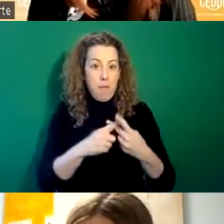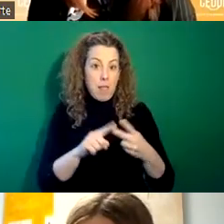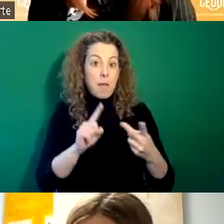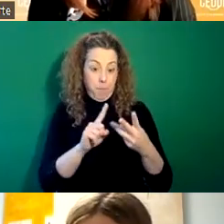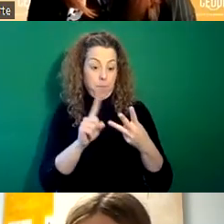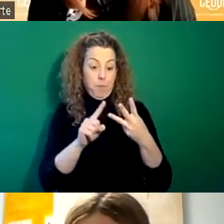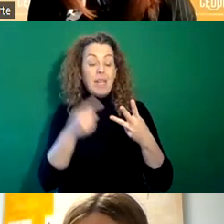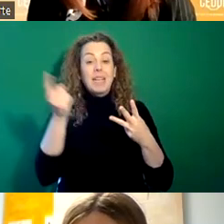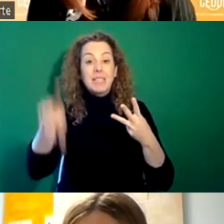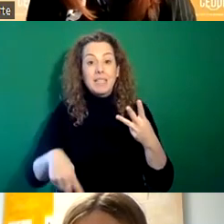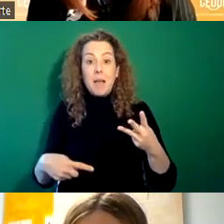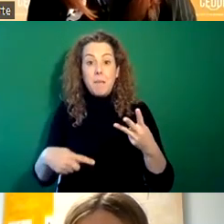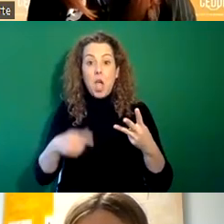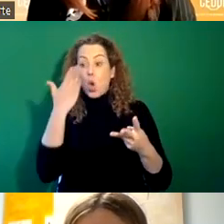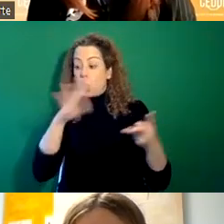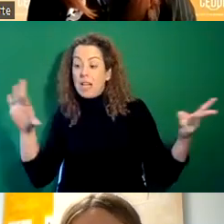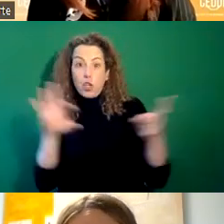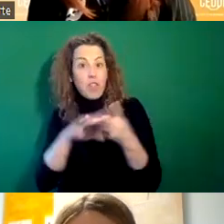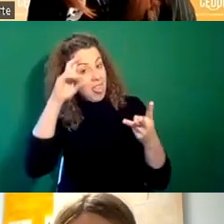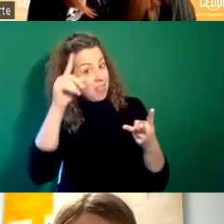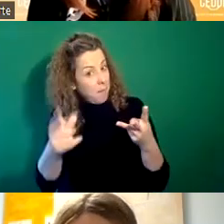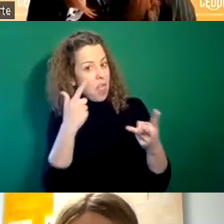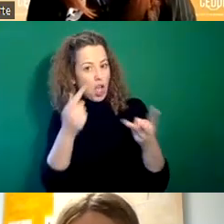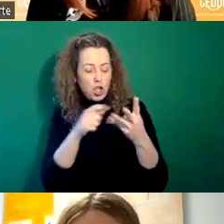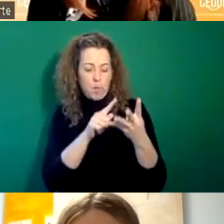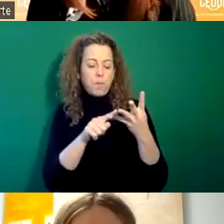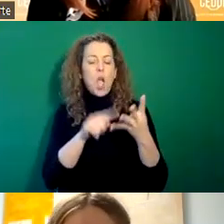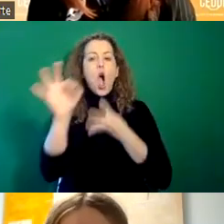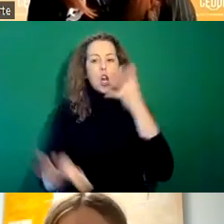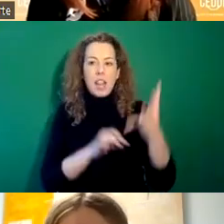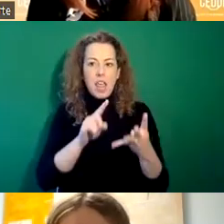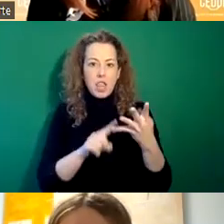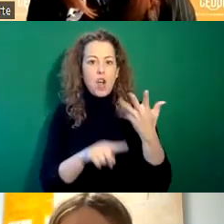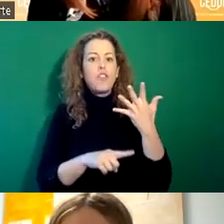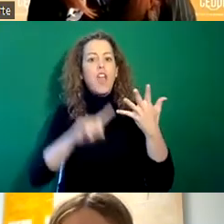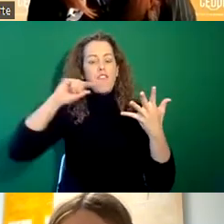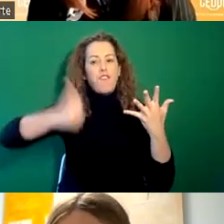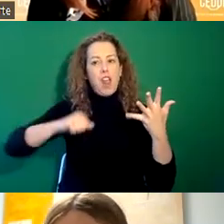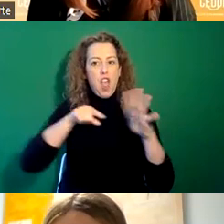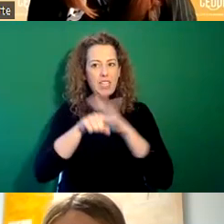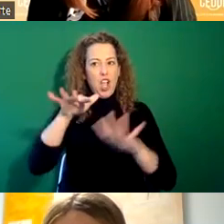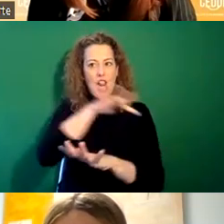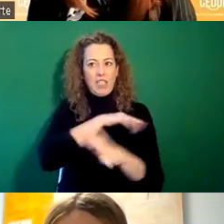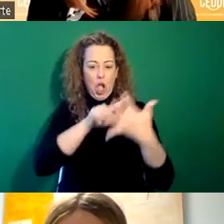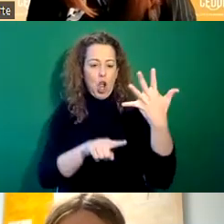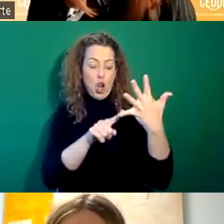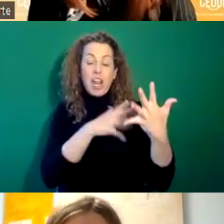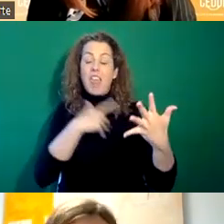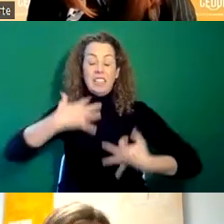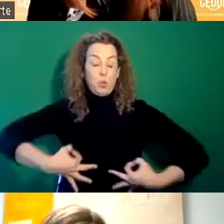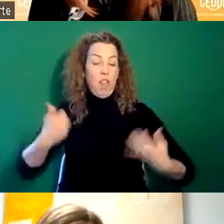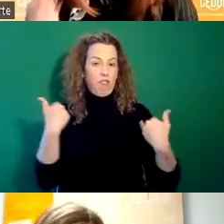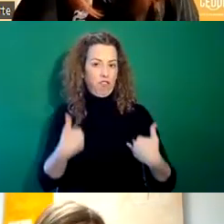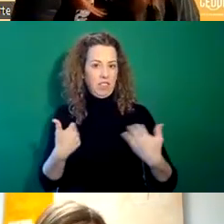manejo de conductas asociadas a las demencias, aspectos organizativos y valoración y gestión del entorno, la seguridad física que